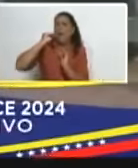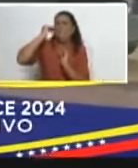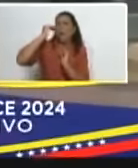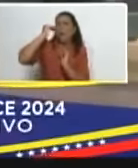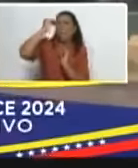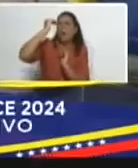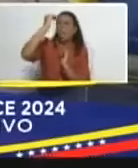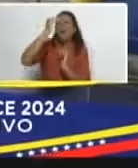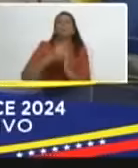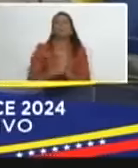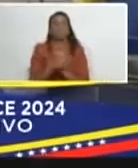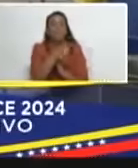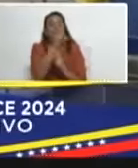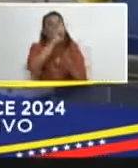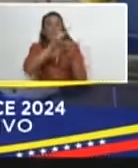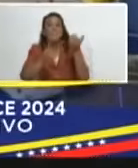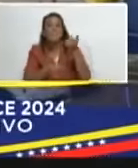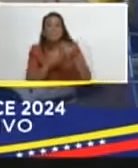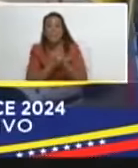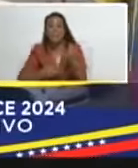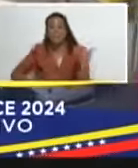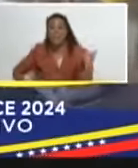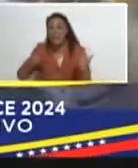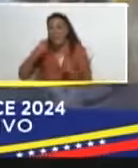¿Qué dice la vicepresidenta